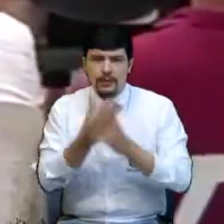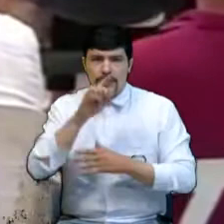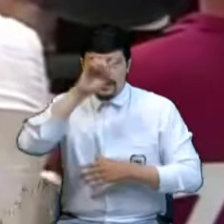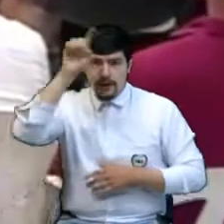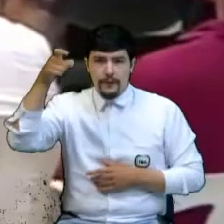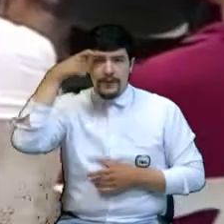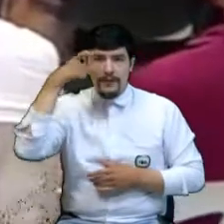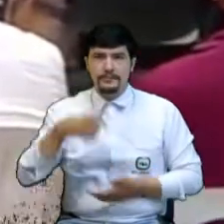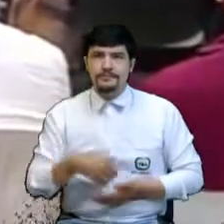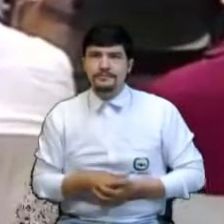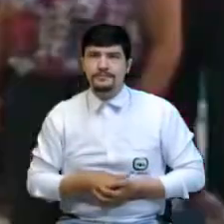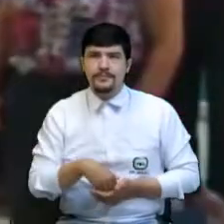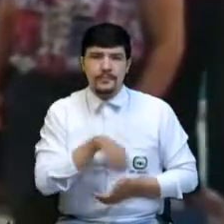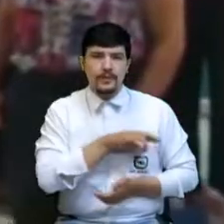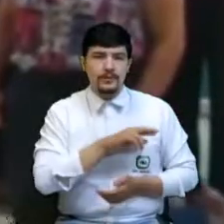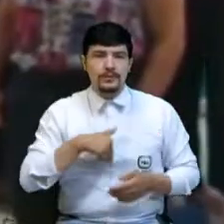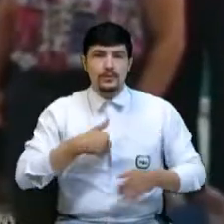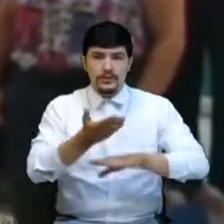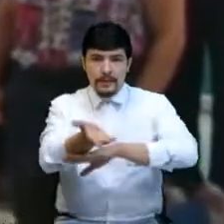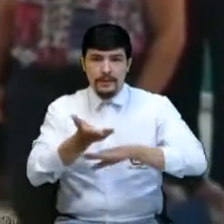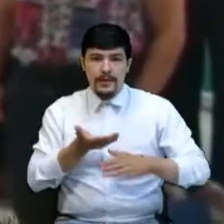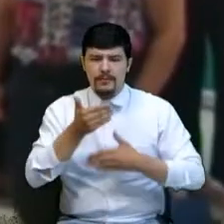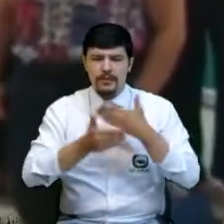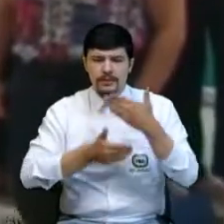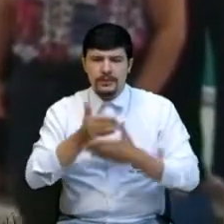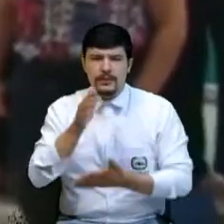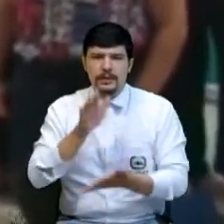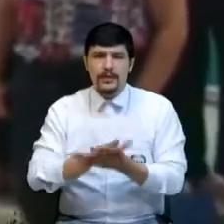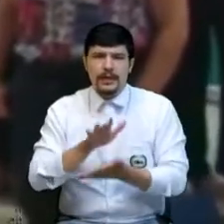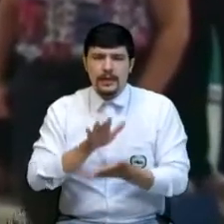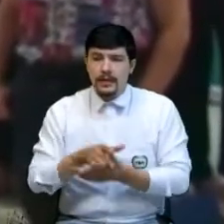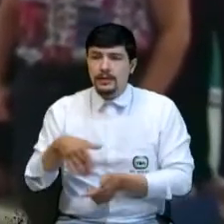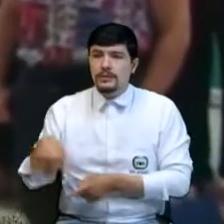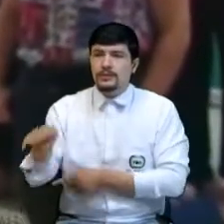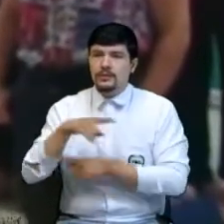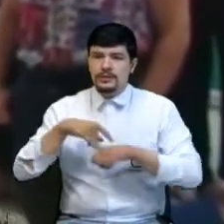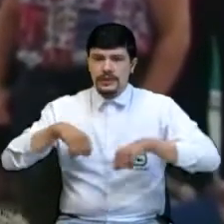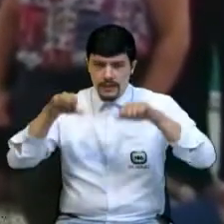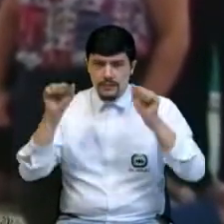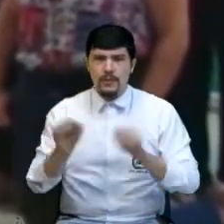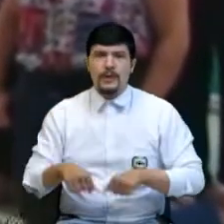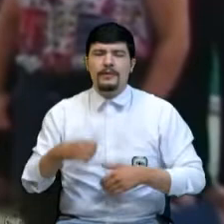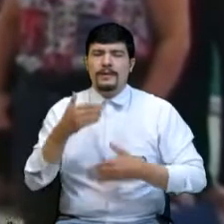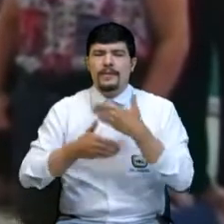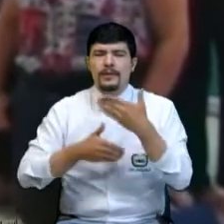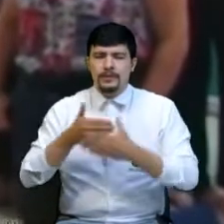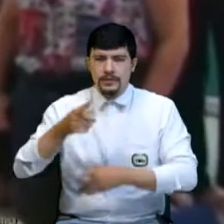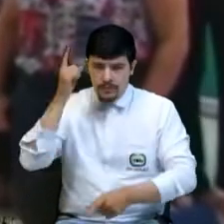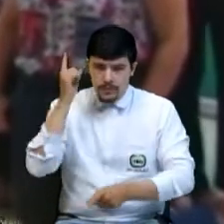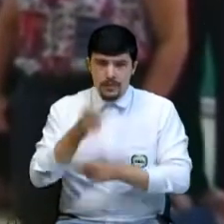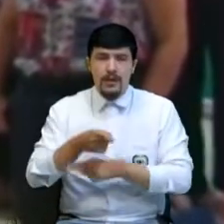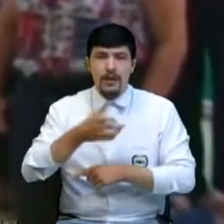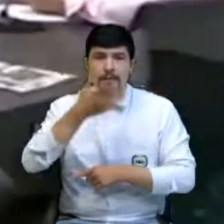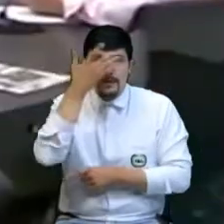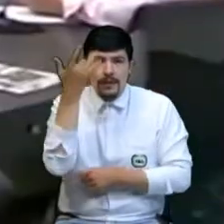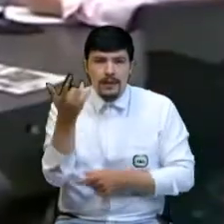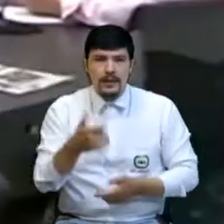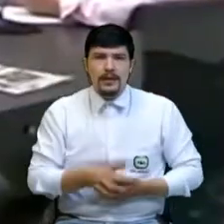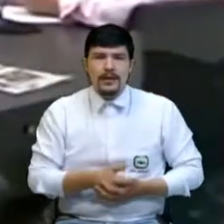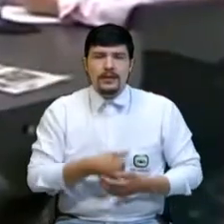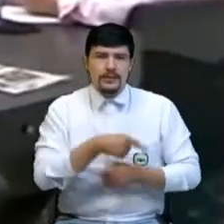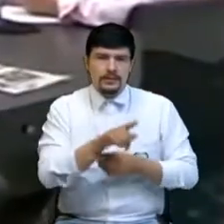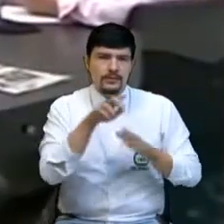gobernador. Exigimos desde la Ruta Pacífica se apruebe esta ordenanza porque